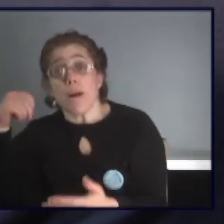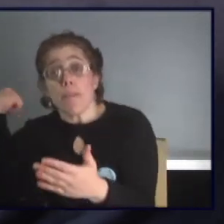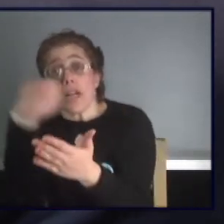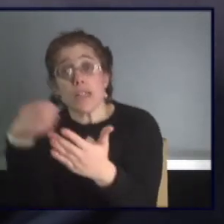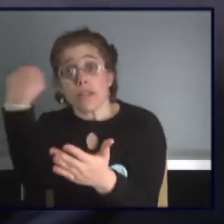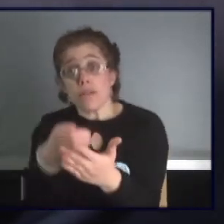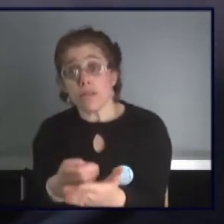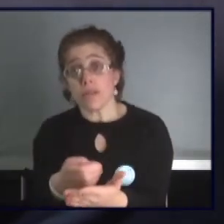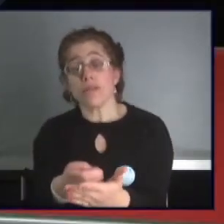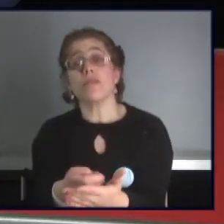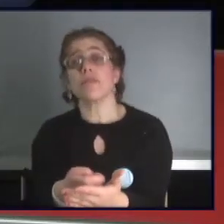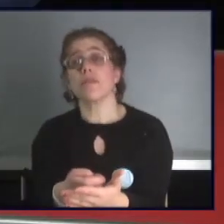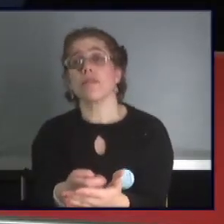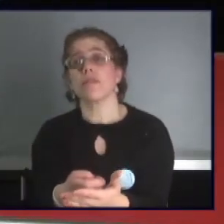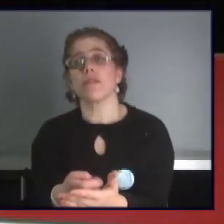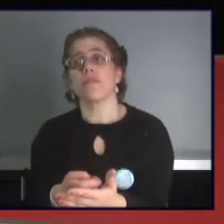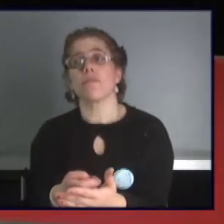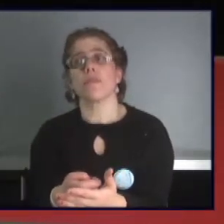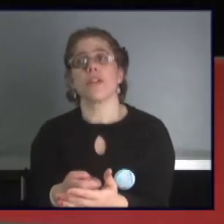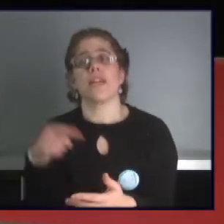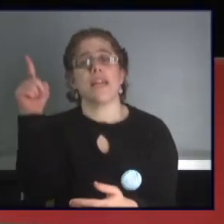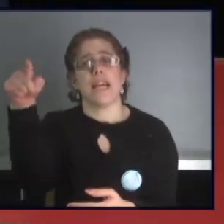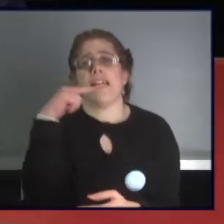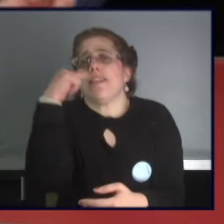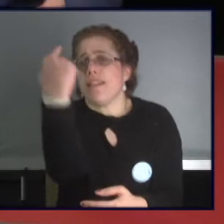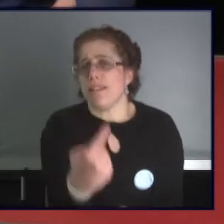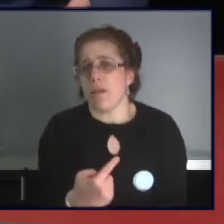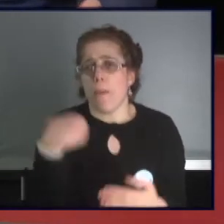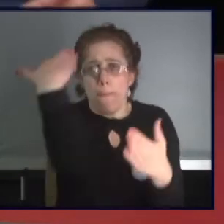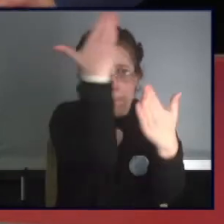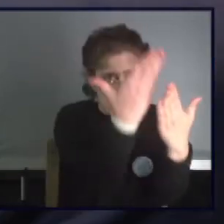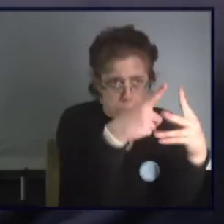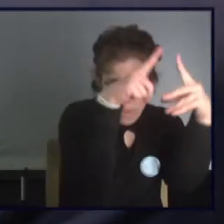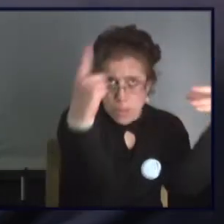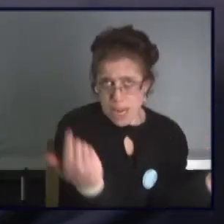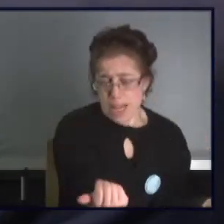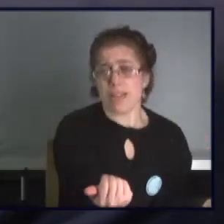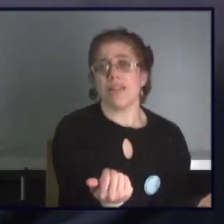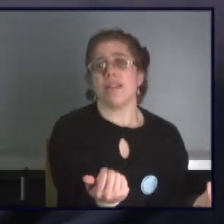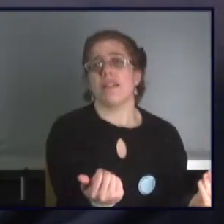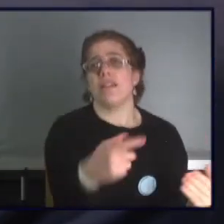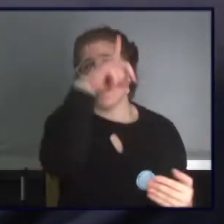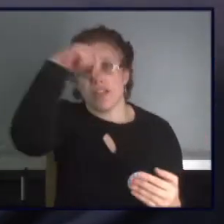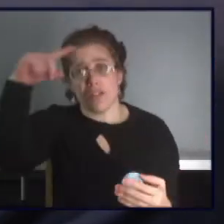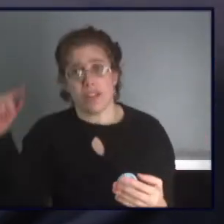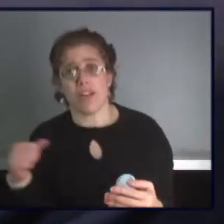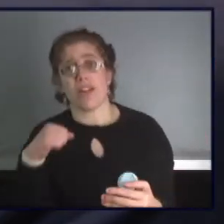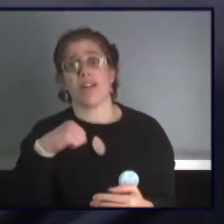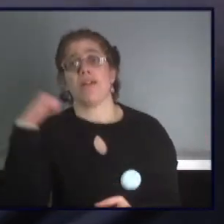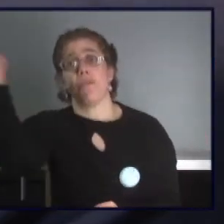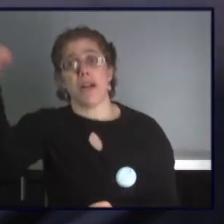como hay hay justamente estoy diciendo un plan nacional donde prioricemos la